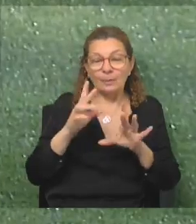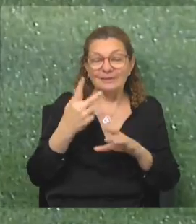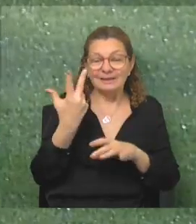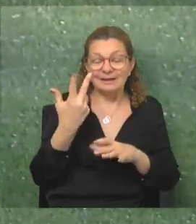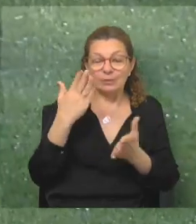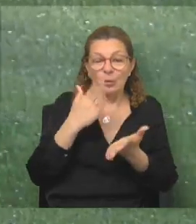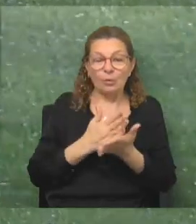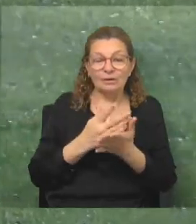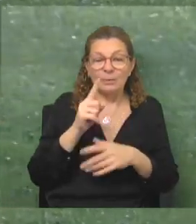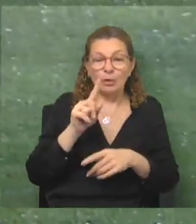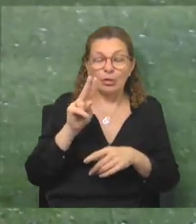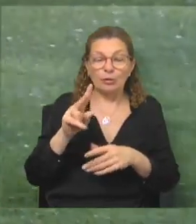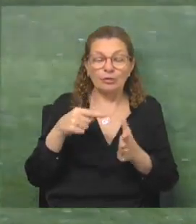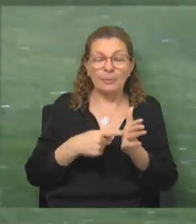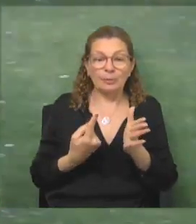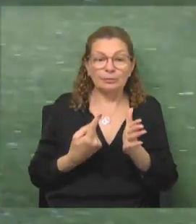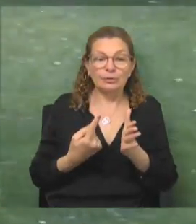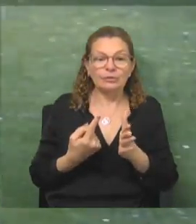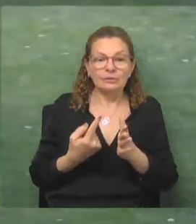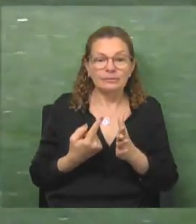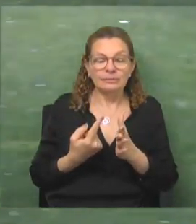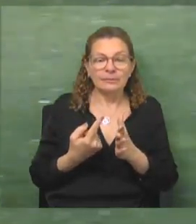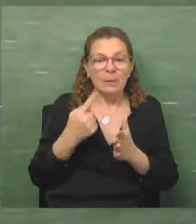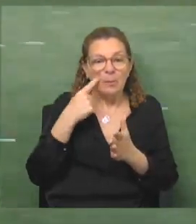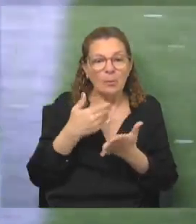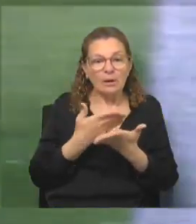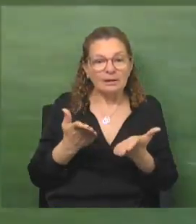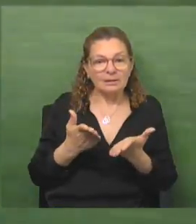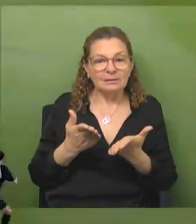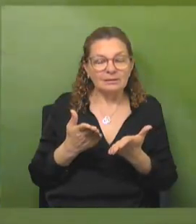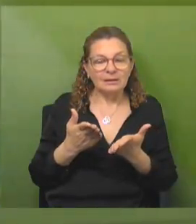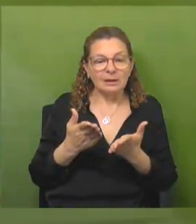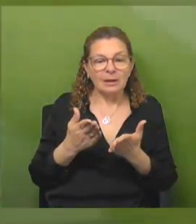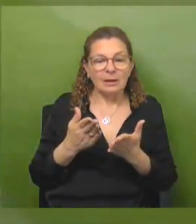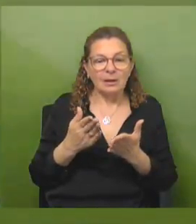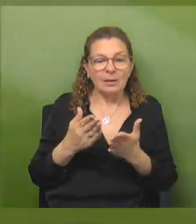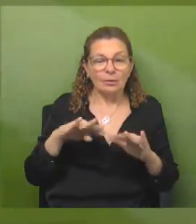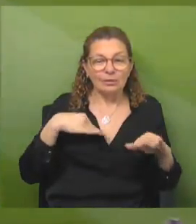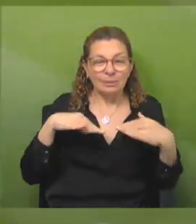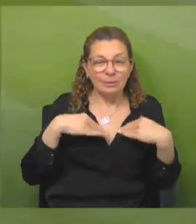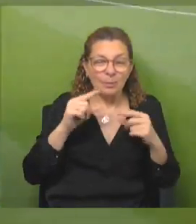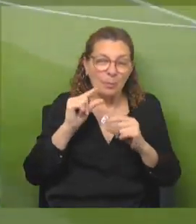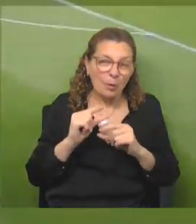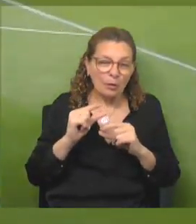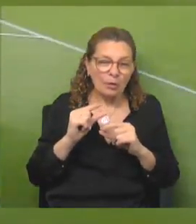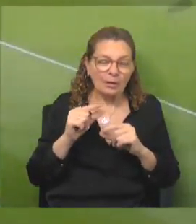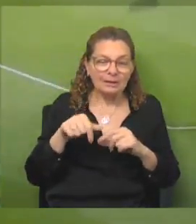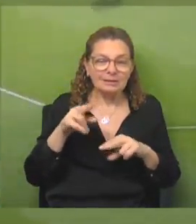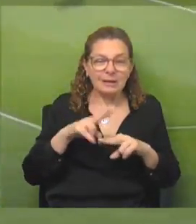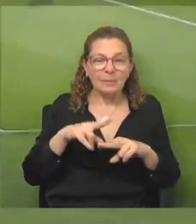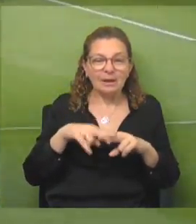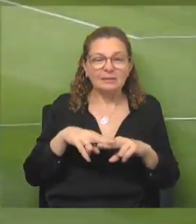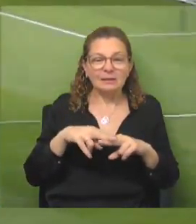últimos 12 puntos en eliminatorias y muestra un magro rendimiento deportivo que este martes mejoró levemente